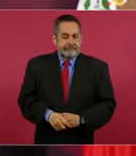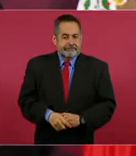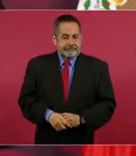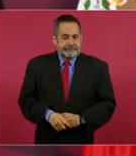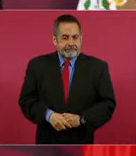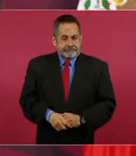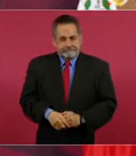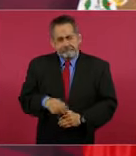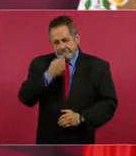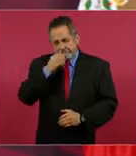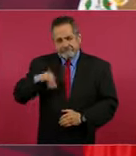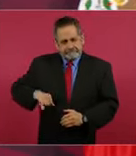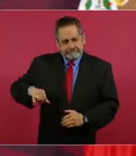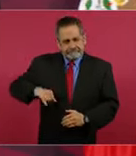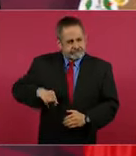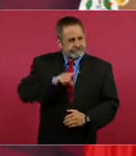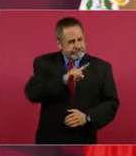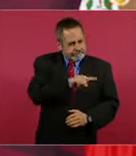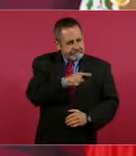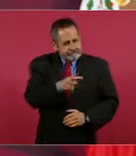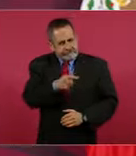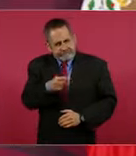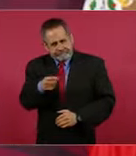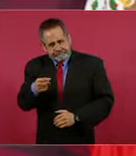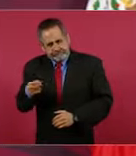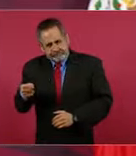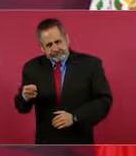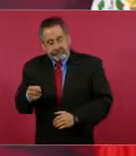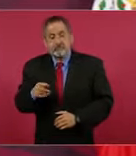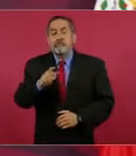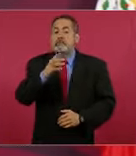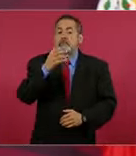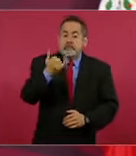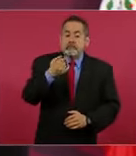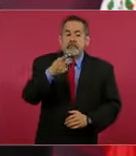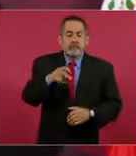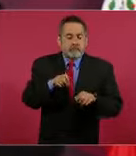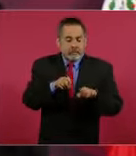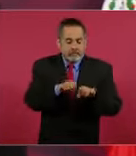Pero es interesante, ¿no? Y luego los equipos.